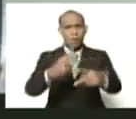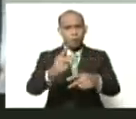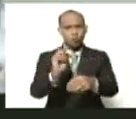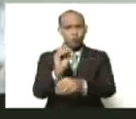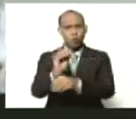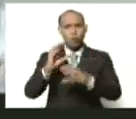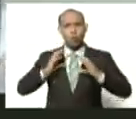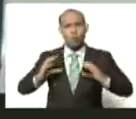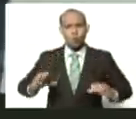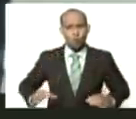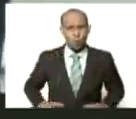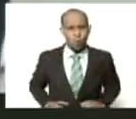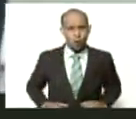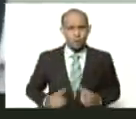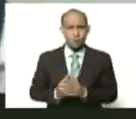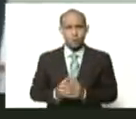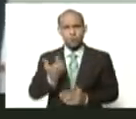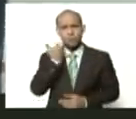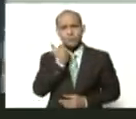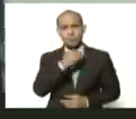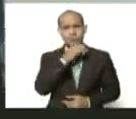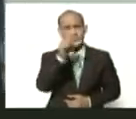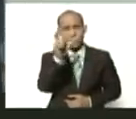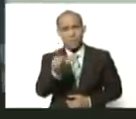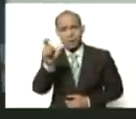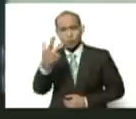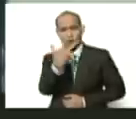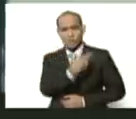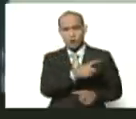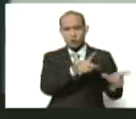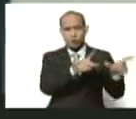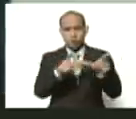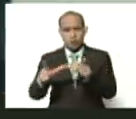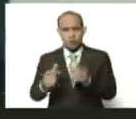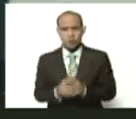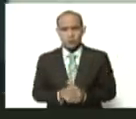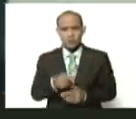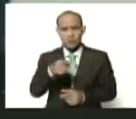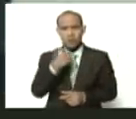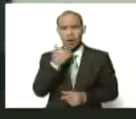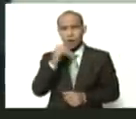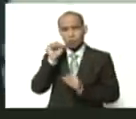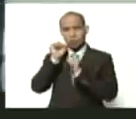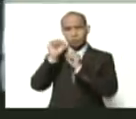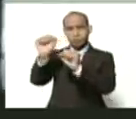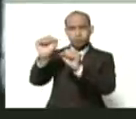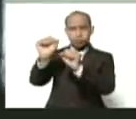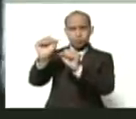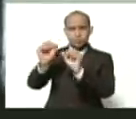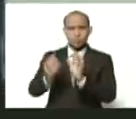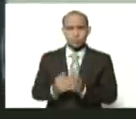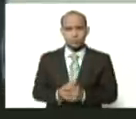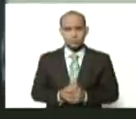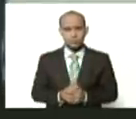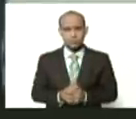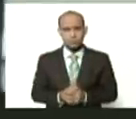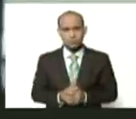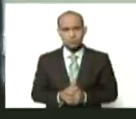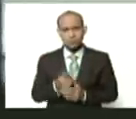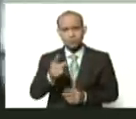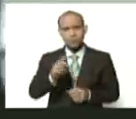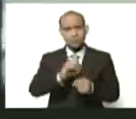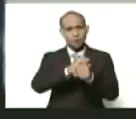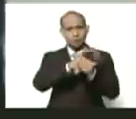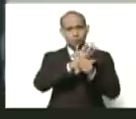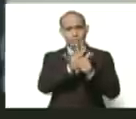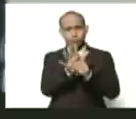anticuerpos en los pacientes o en las personas vacunadas. Cuando esta evasión de anticuerpos ocurre, entonces el virus